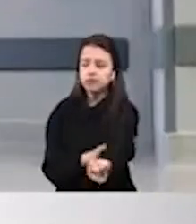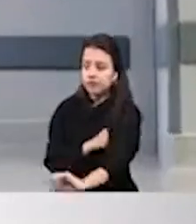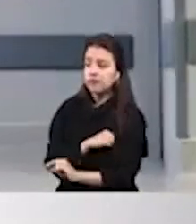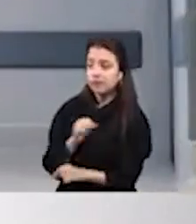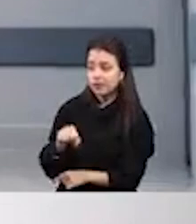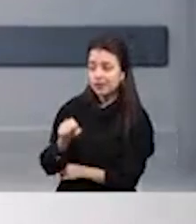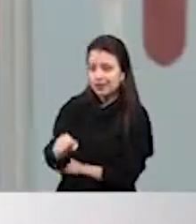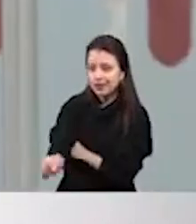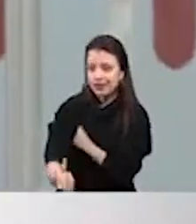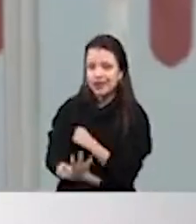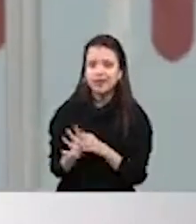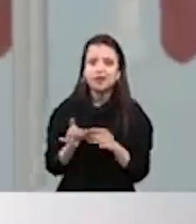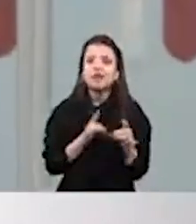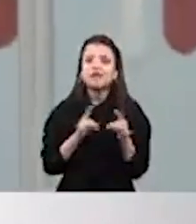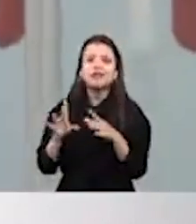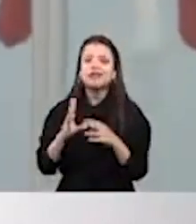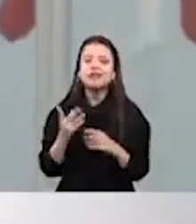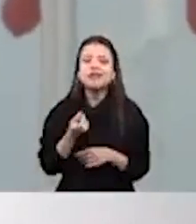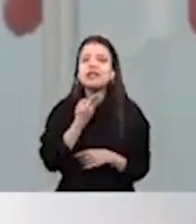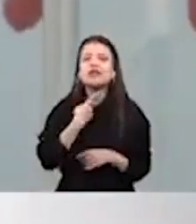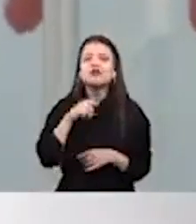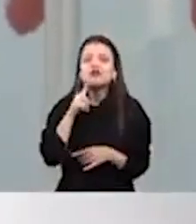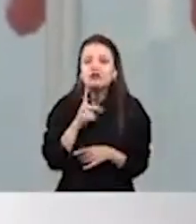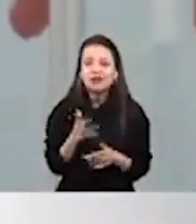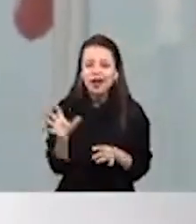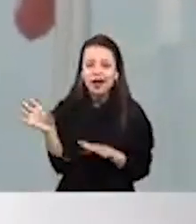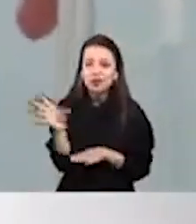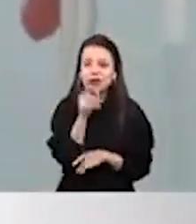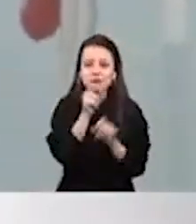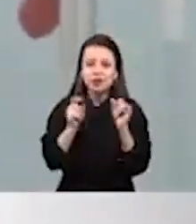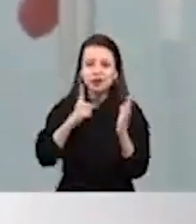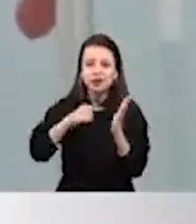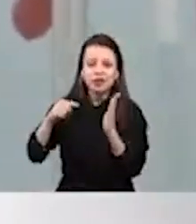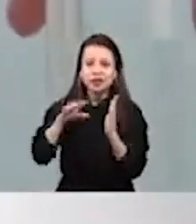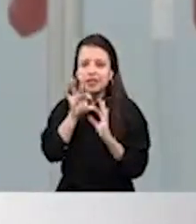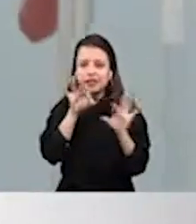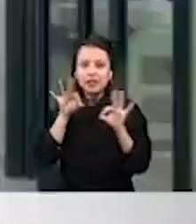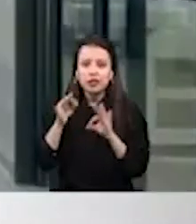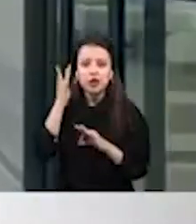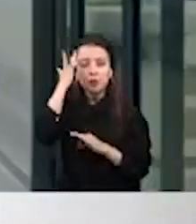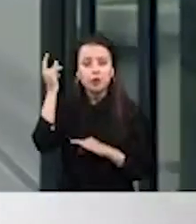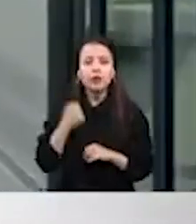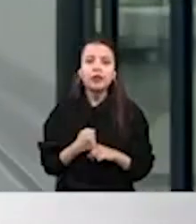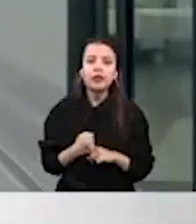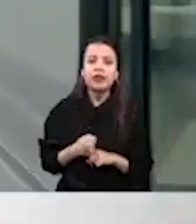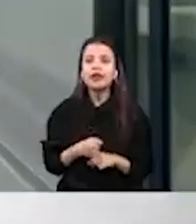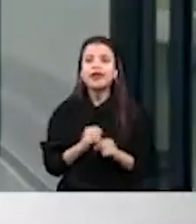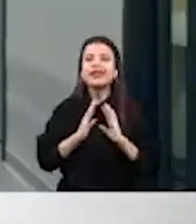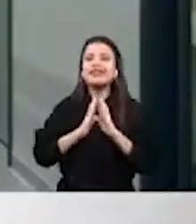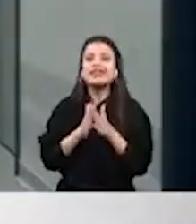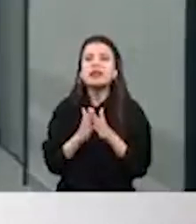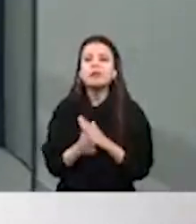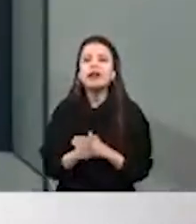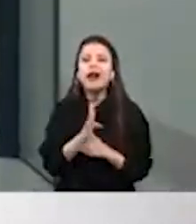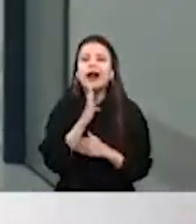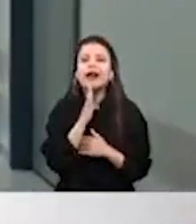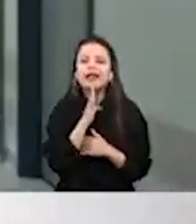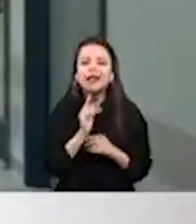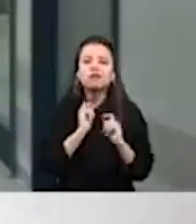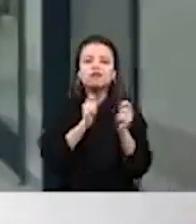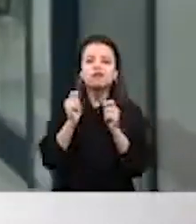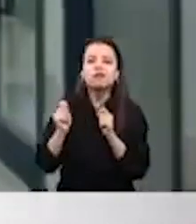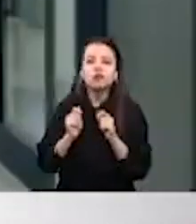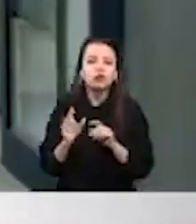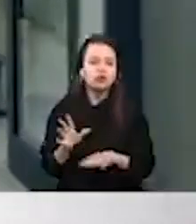encantan a los contratistas, porque ¿quién se va a poner un 25 de diciembre a revisar a quién le dieron el contrato, si hay adiciones? Cuando todo el mundo está demás. En